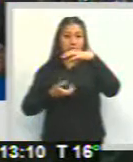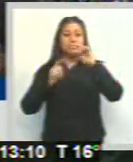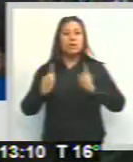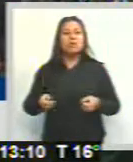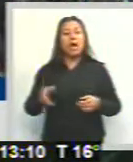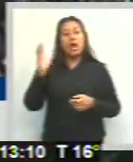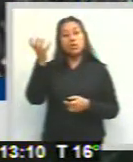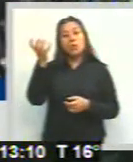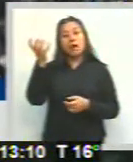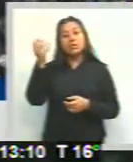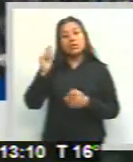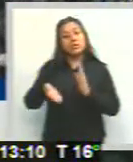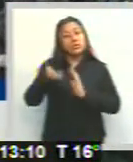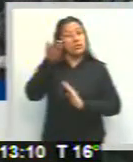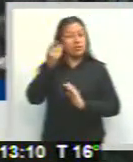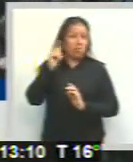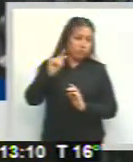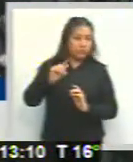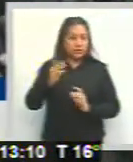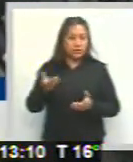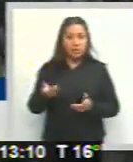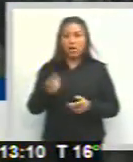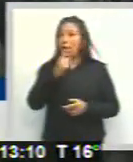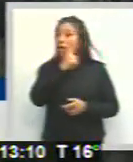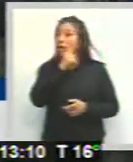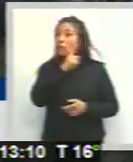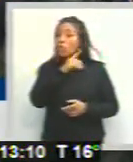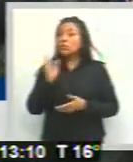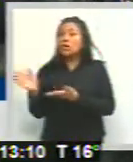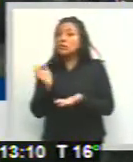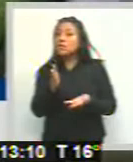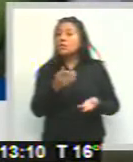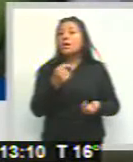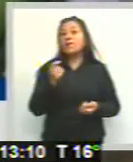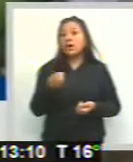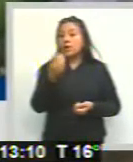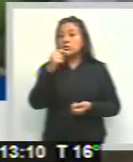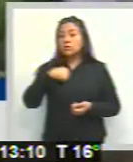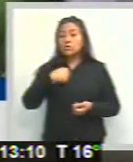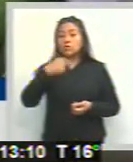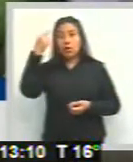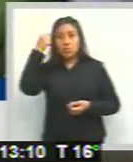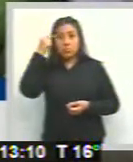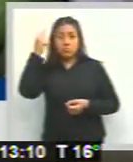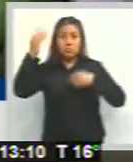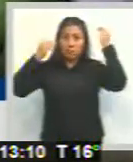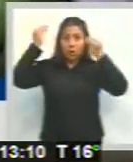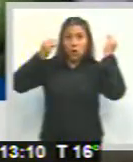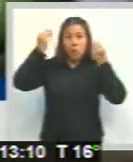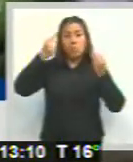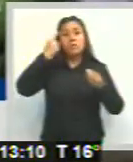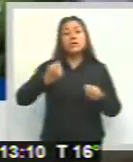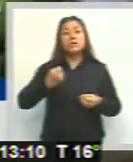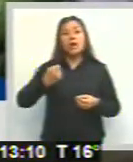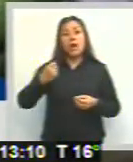zanahoria está barata y la fruta, bueno, eso hay que incentivar el consumo de fruta. Es preocupante, yo el otro día escuchaba que a nivel